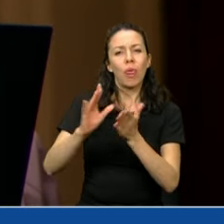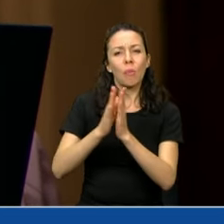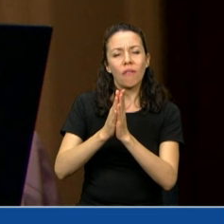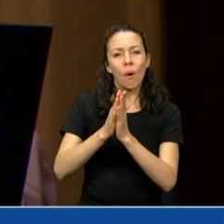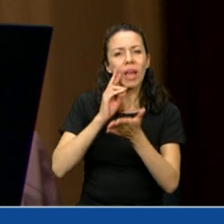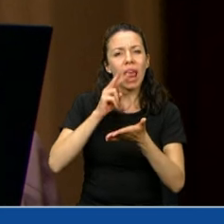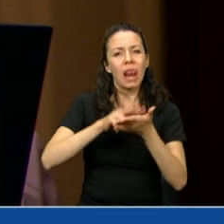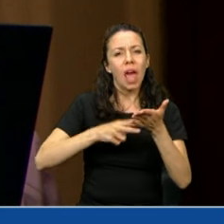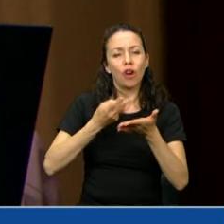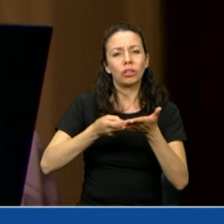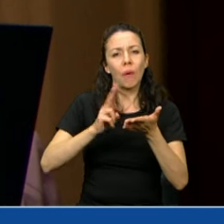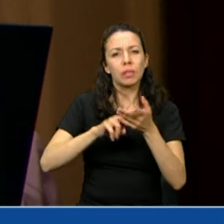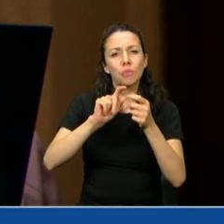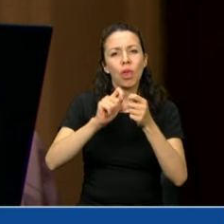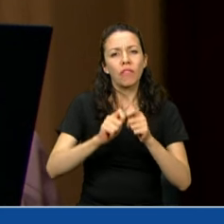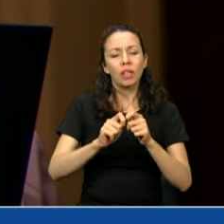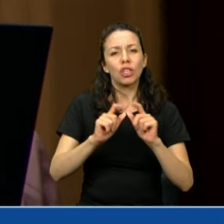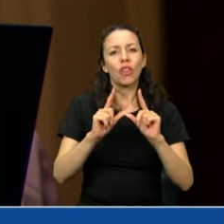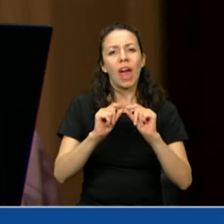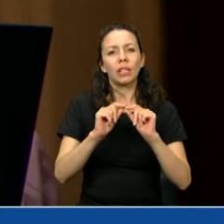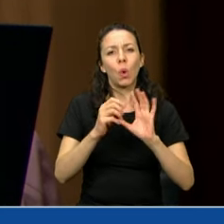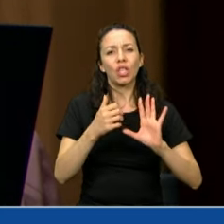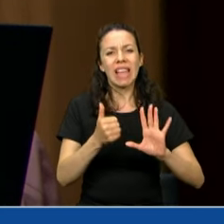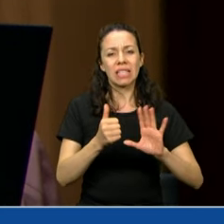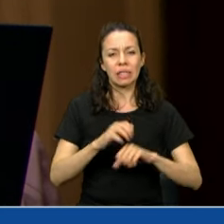leer la modificación el artículo